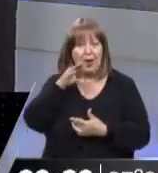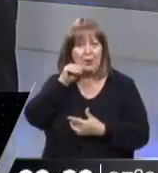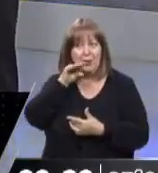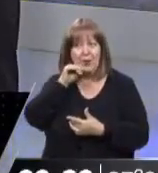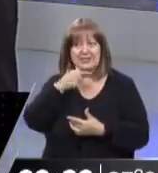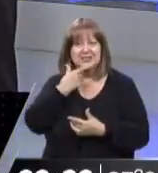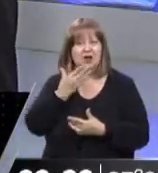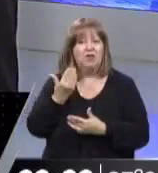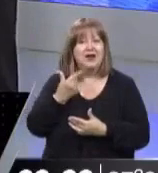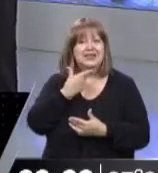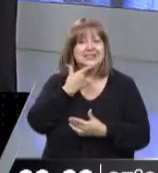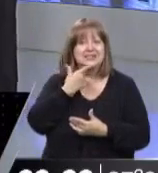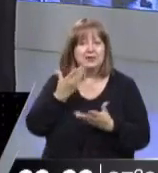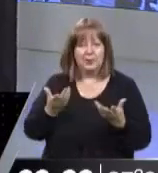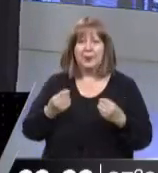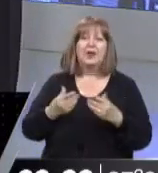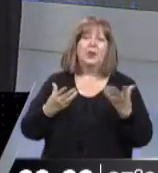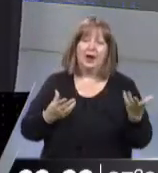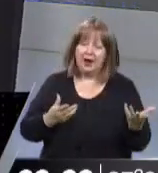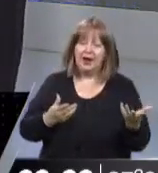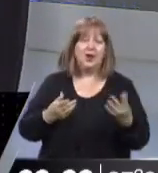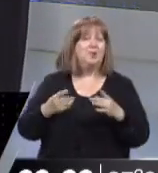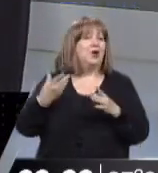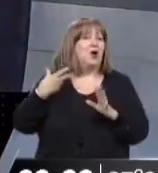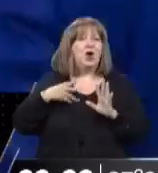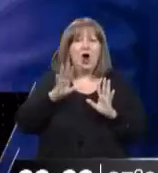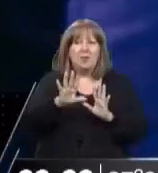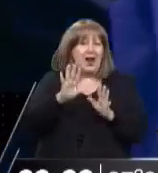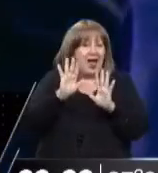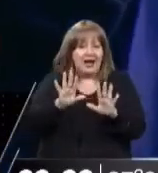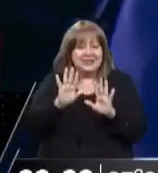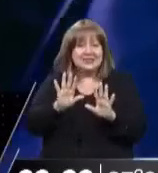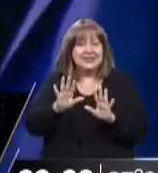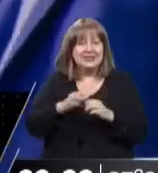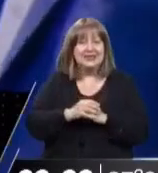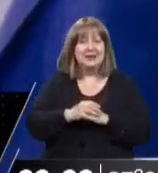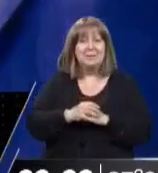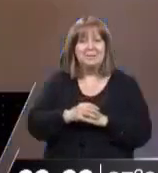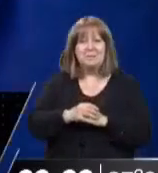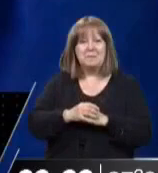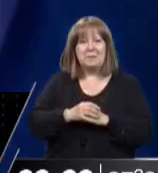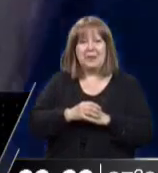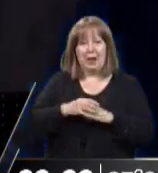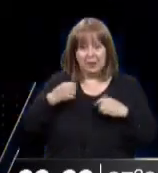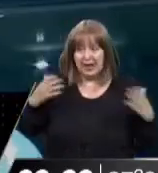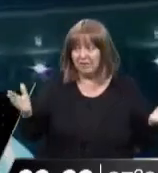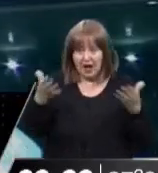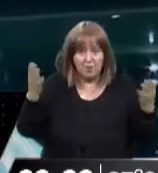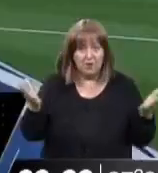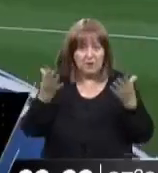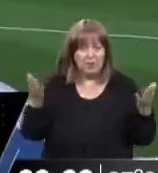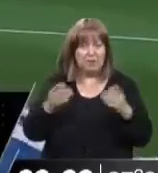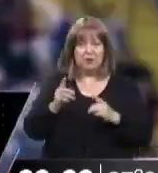Nunca perdió su esencia. A mí eso es lo que más me gusta de Messi. Yo siento que nunca. No. Así de Messi arengando. No, y eufórico,